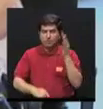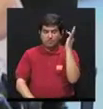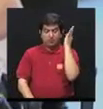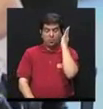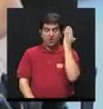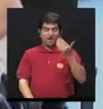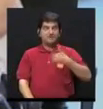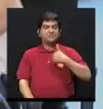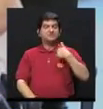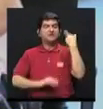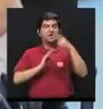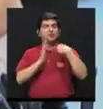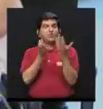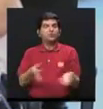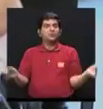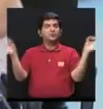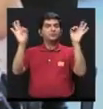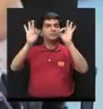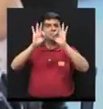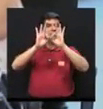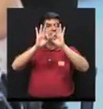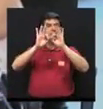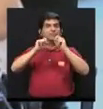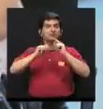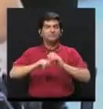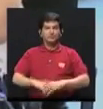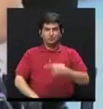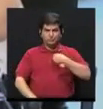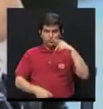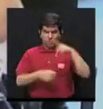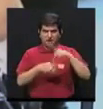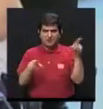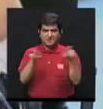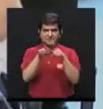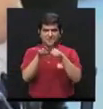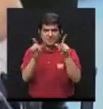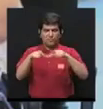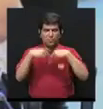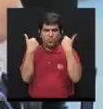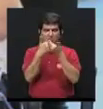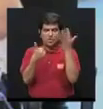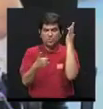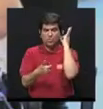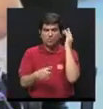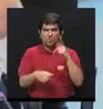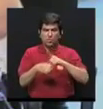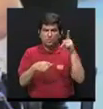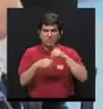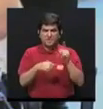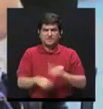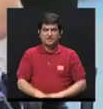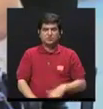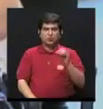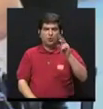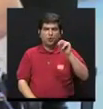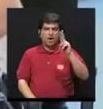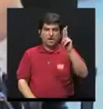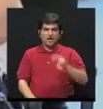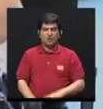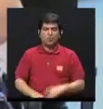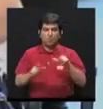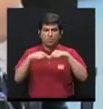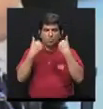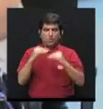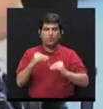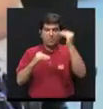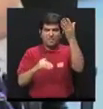papel muy importante. Yo participo además en el grupo de mujeres que participamos en Naciones Unidas, en el grupo mayor de mujeres, y ahí hay